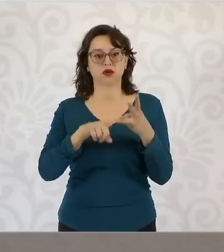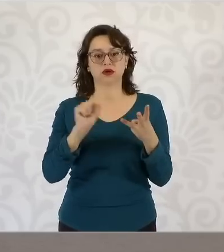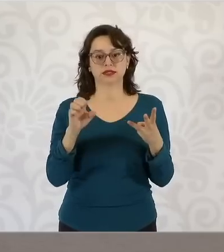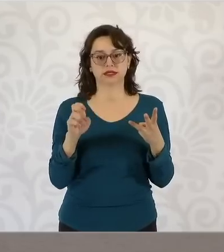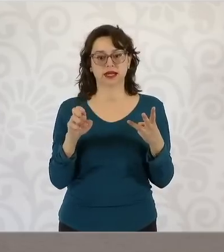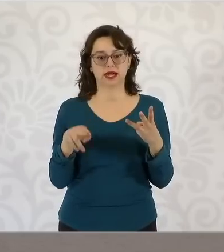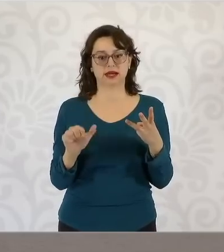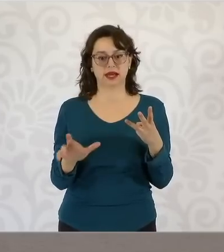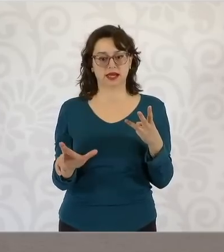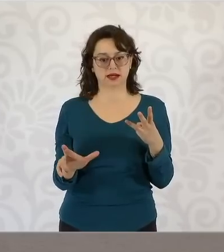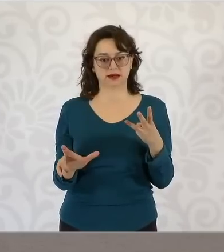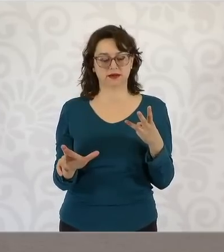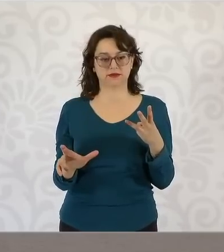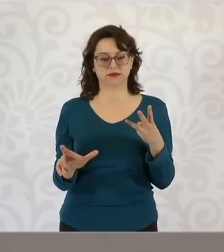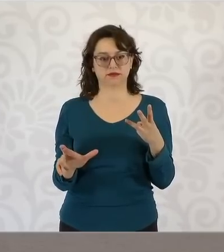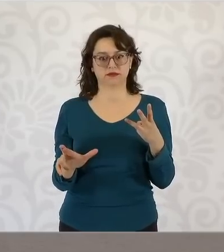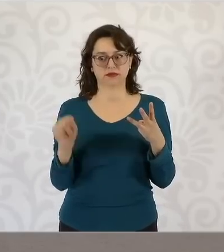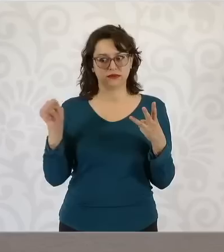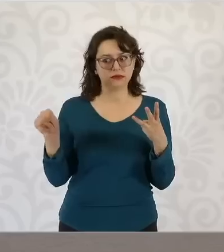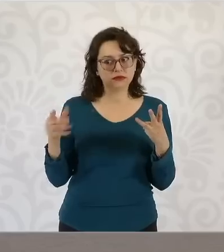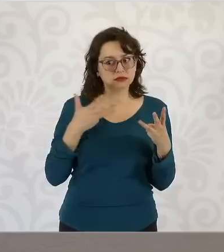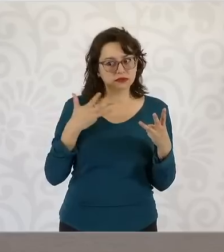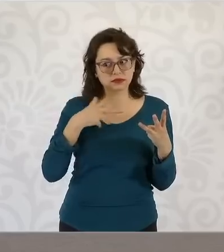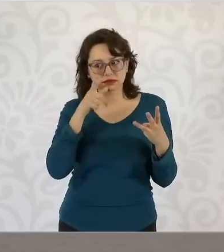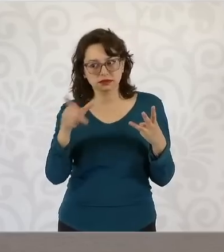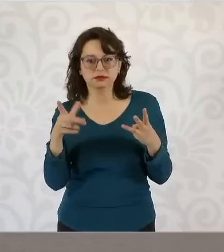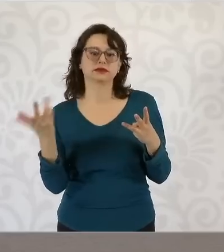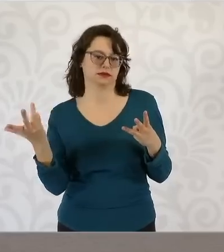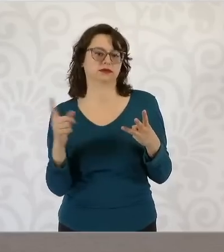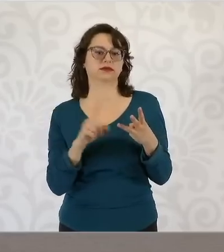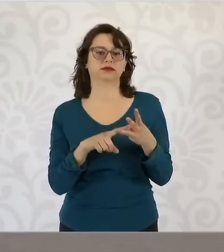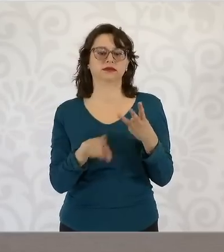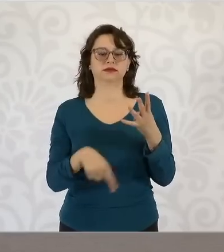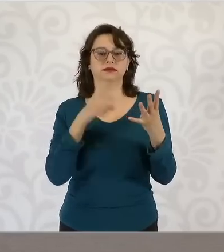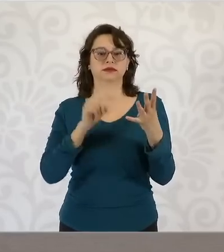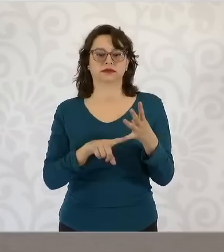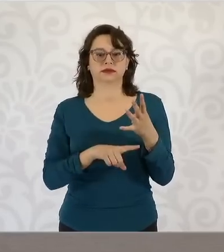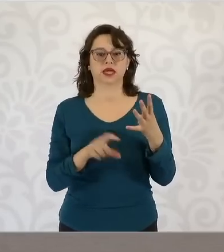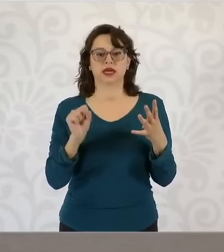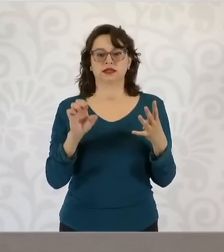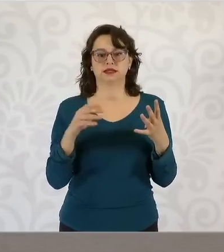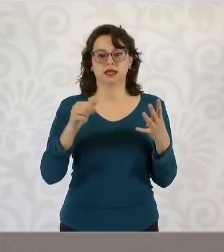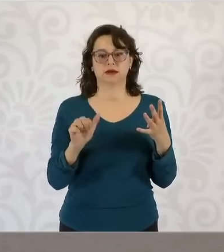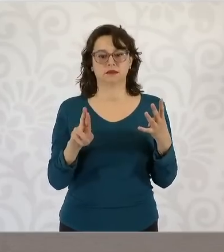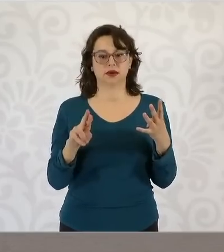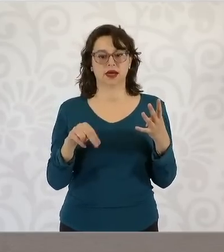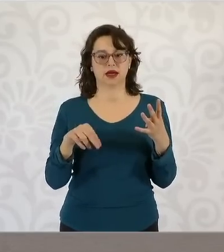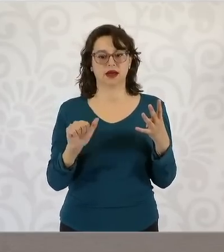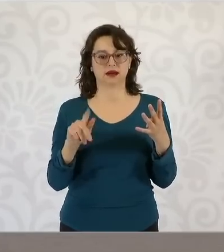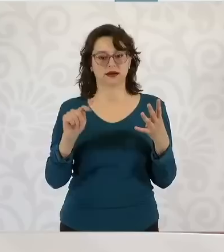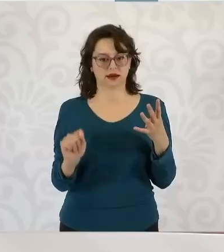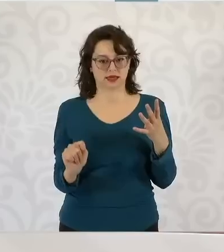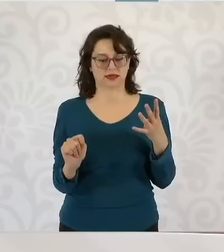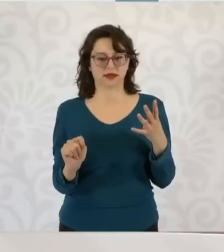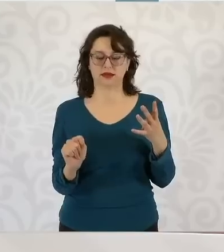porque una pregunta clave es, ¿esos polos tienen energía? Secretaría de Medio Ambiente y Recursos Naturales, porque la prioridad que nos fijó